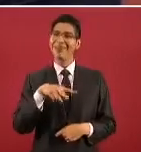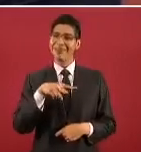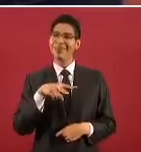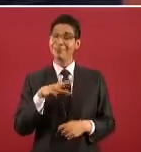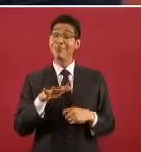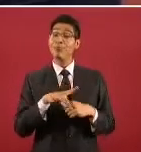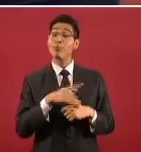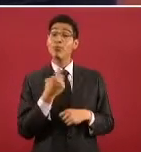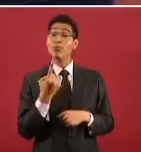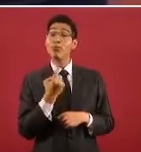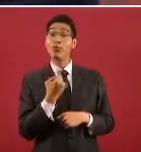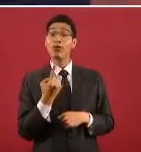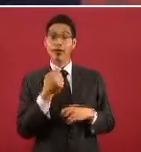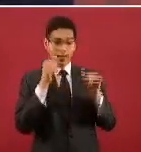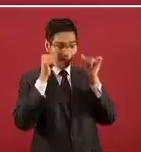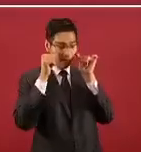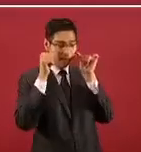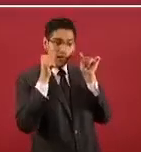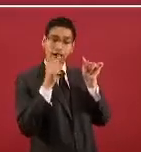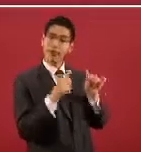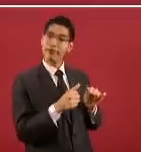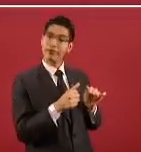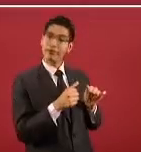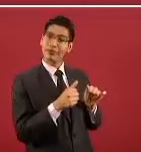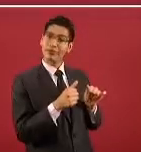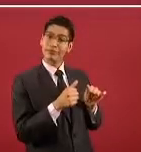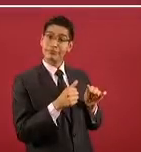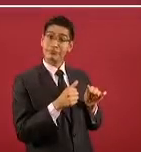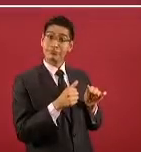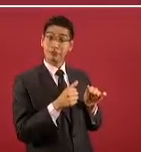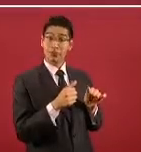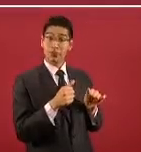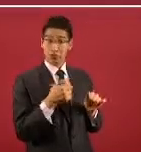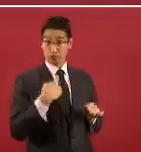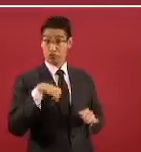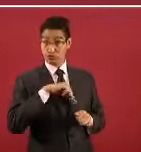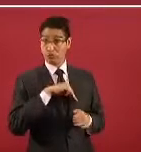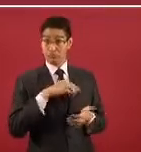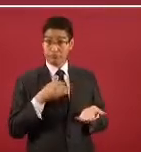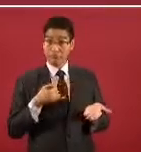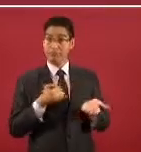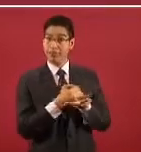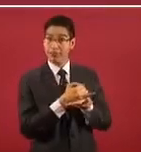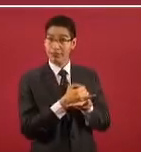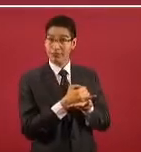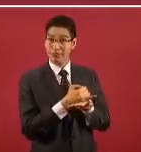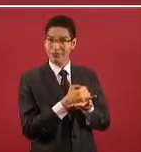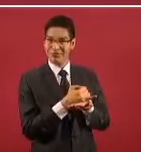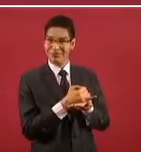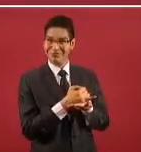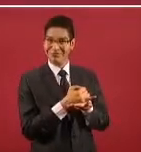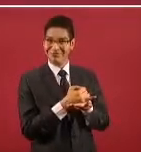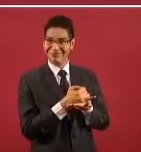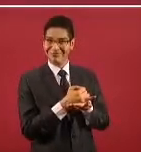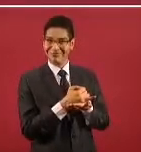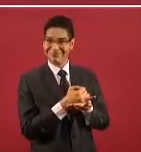porque no se toman decisiones en contra del pueblo, a espaldas del